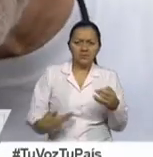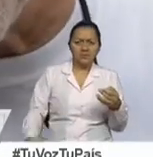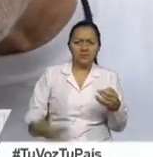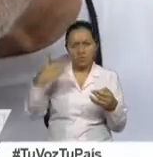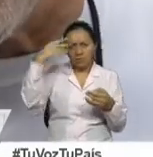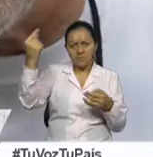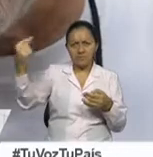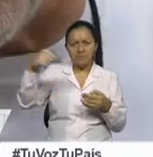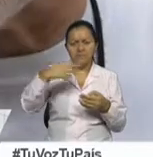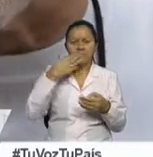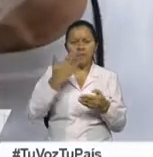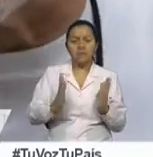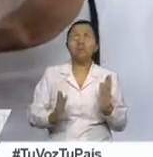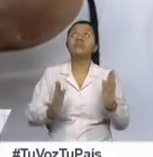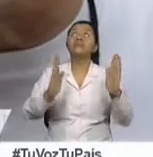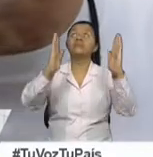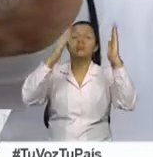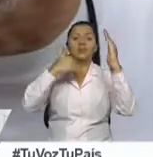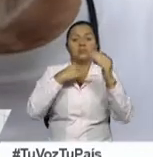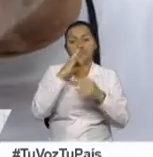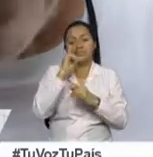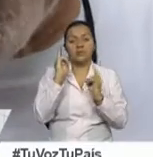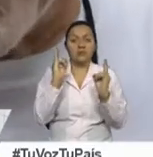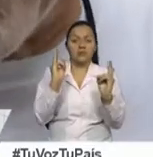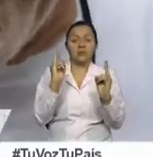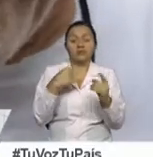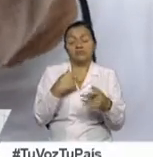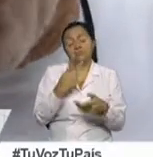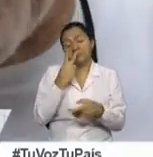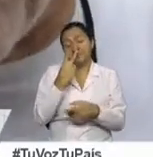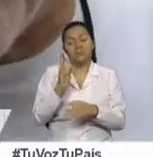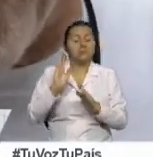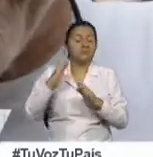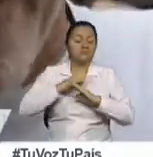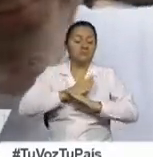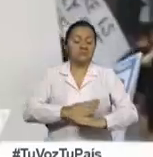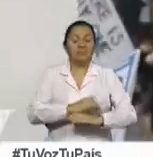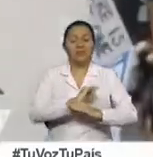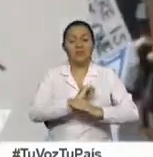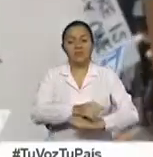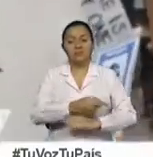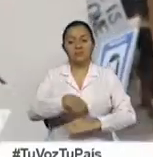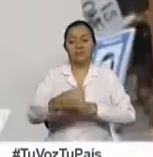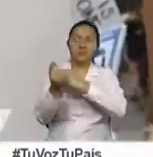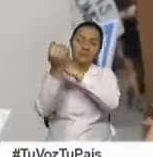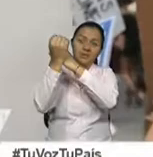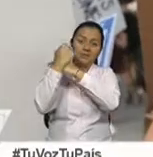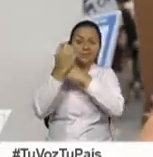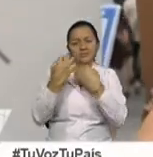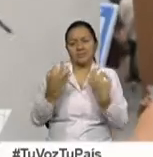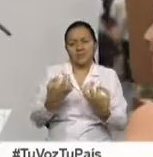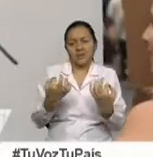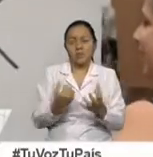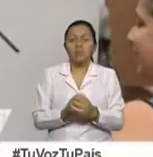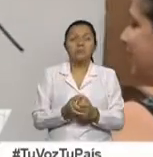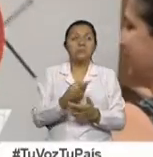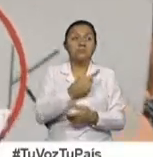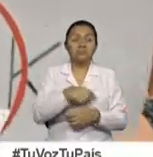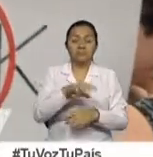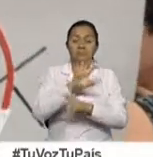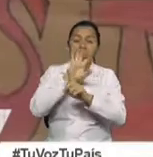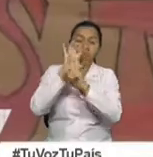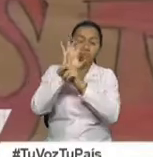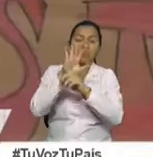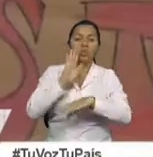Pero ahí tiene su torre de marfil y estoy seguro de que evitará todas las protestas. Los manifestantes reclamaron a Trump su